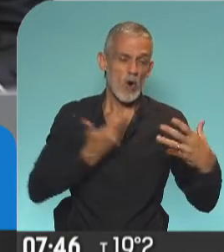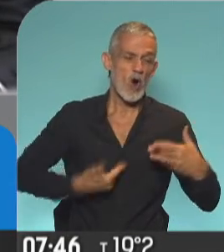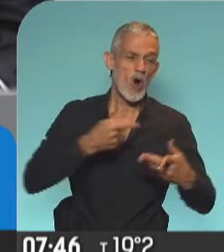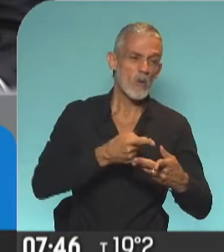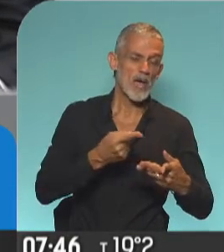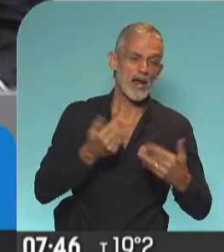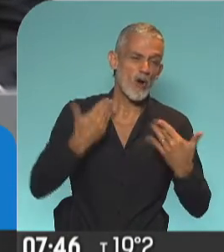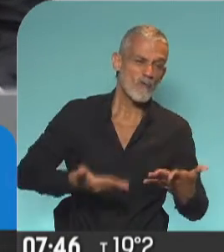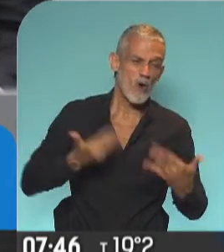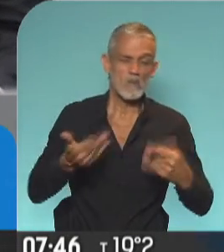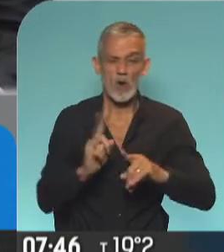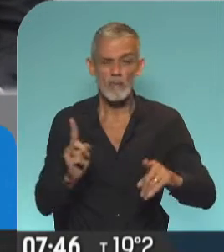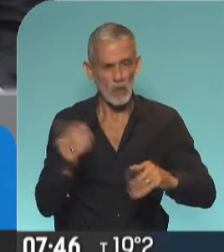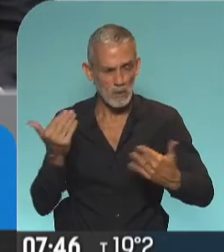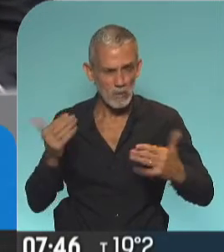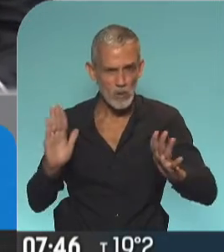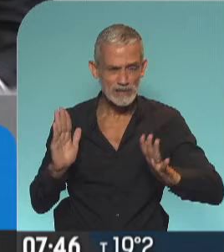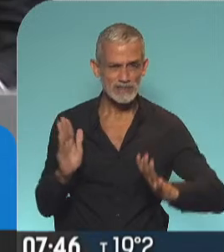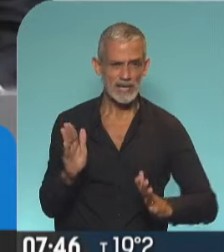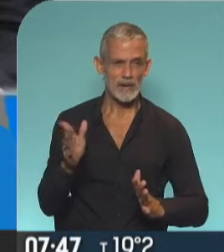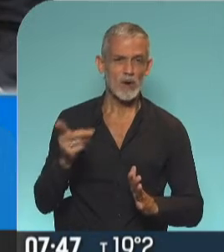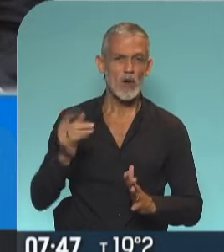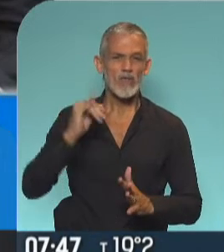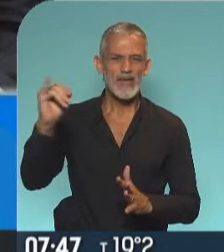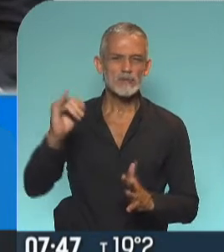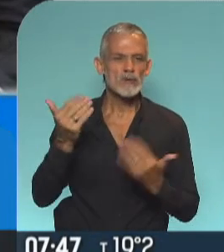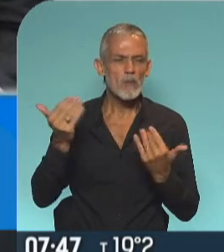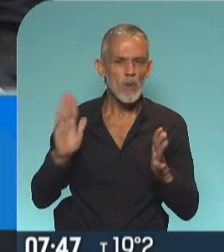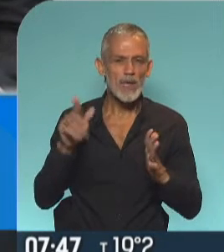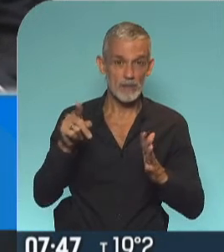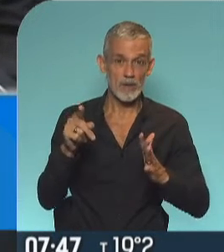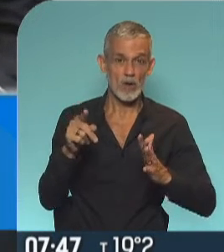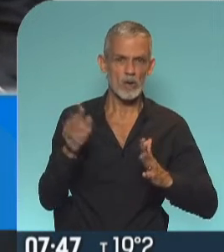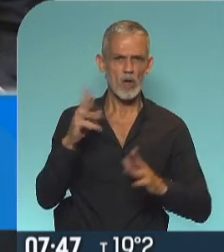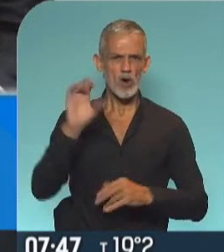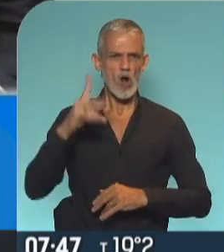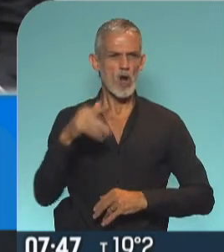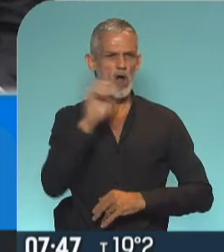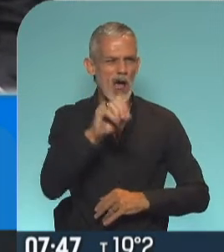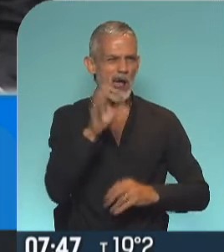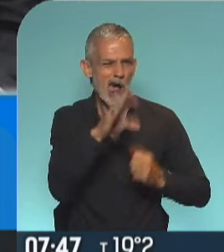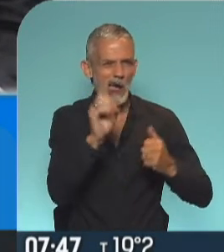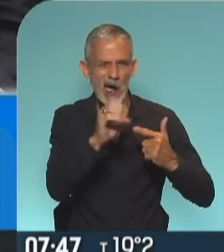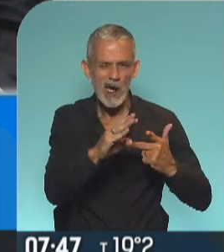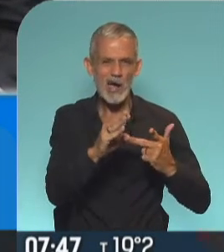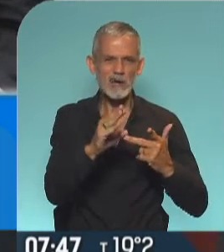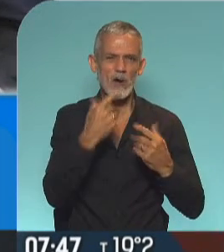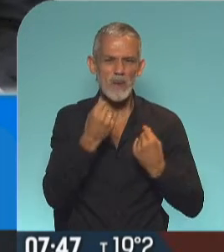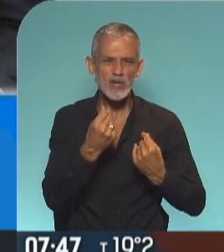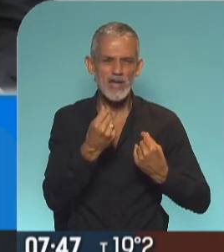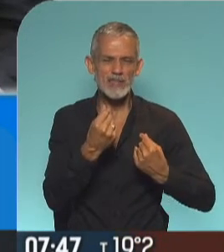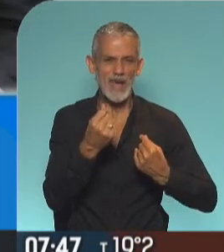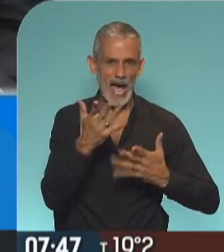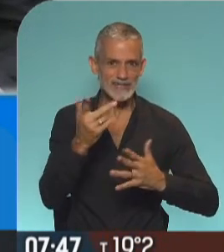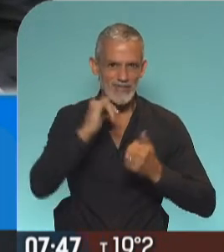gobierno, y se puede, digamos, poner en un rol de crítico constante con estas